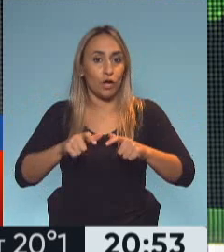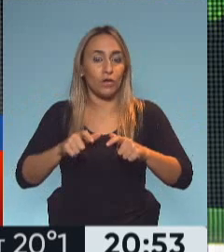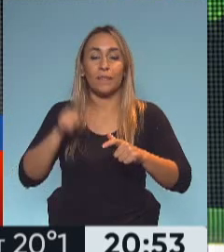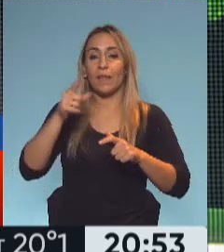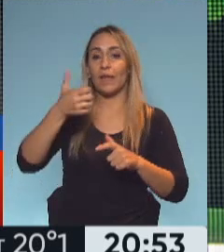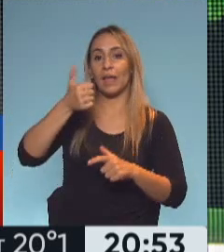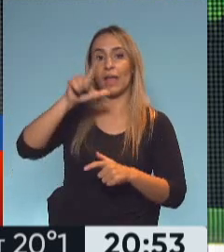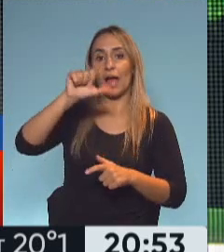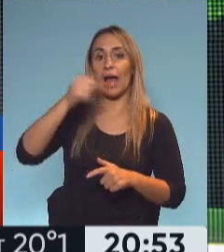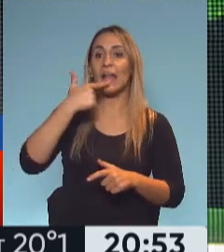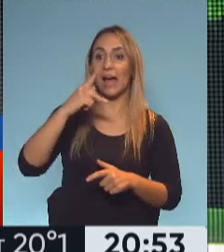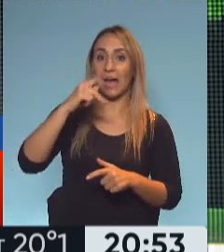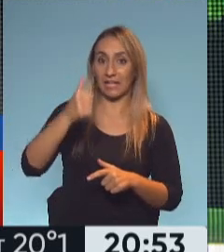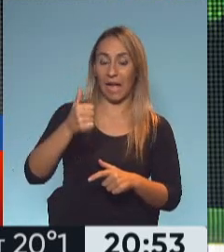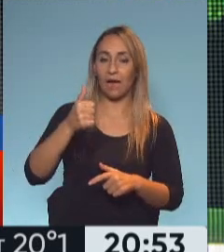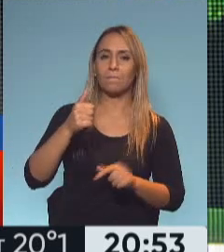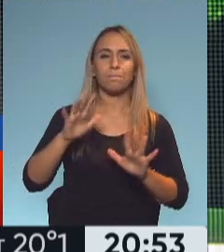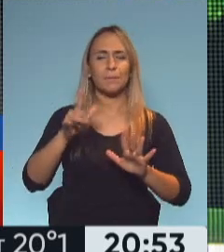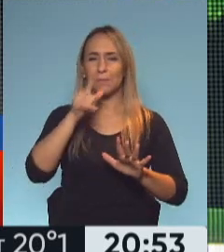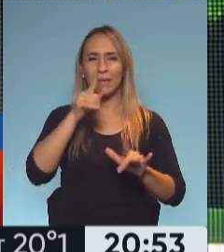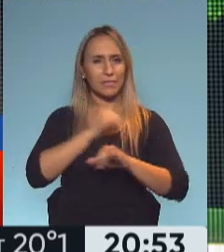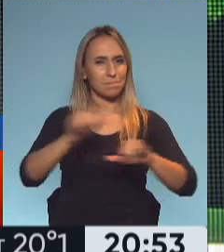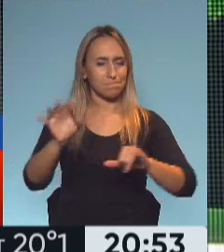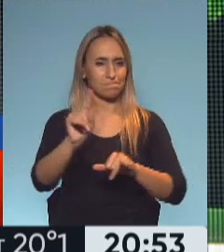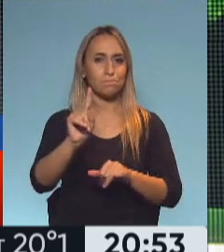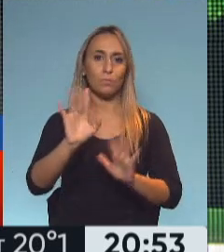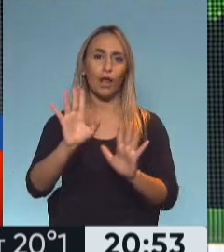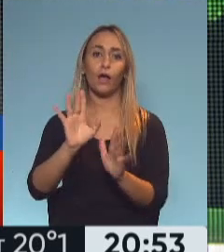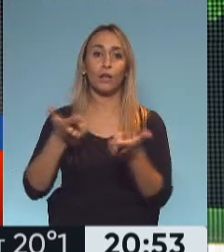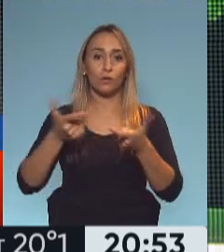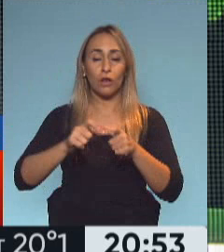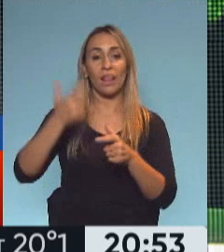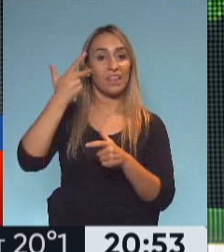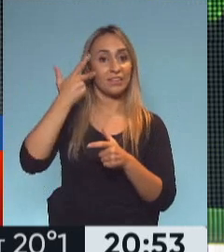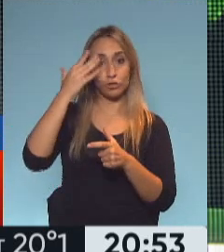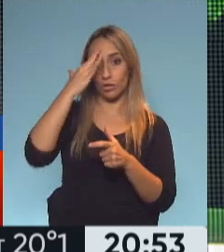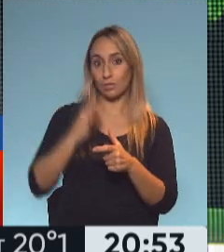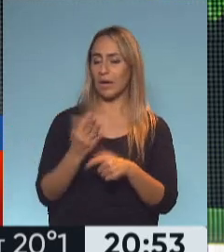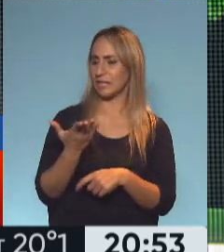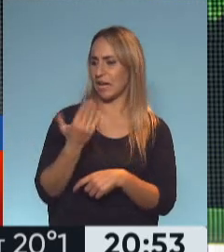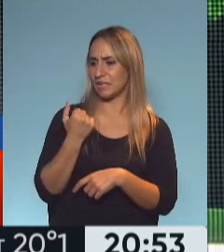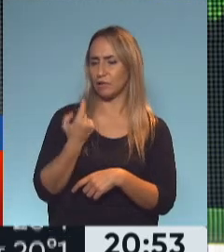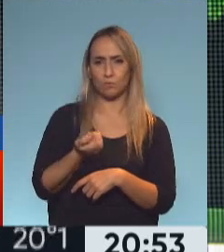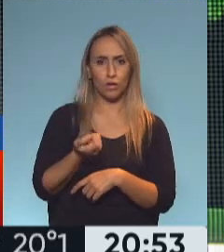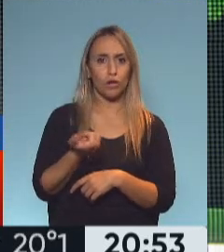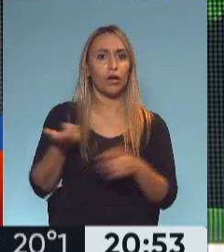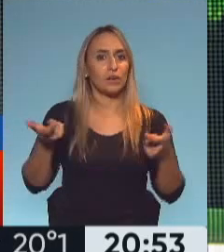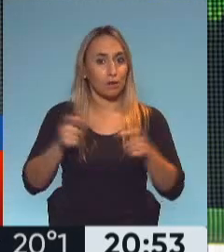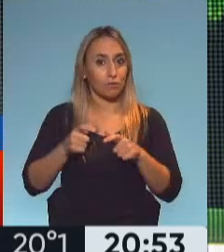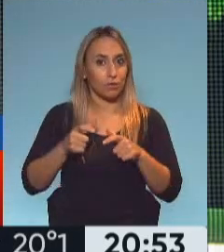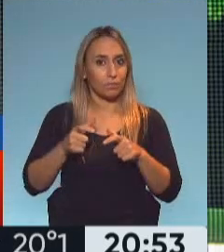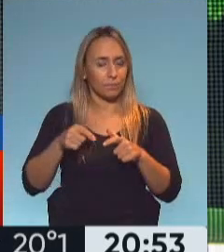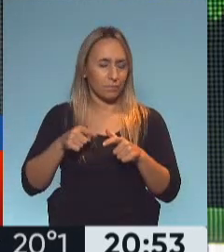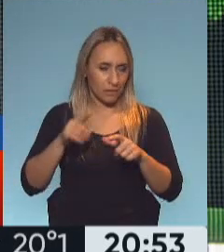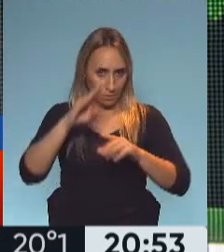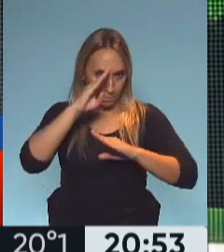Alaska. Algo que aquí no sé si llegamos a mencionar, pero es una reunión que tuvo lugar el 18 de marzo, hace un par de días nomás, y que fue